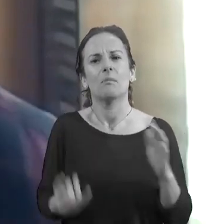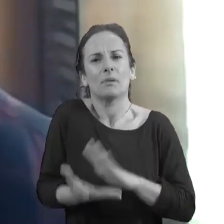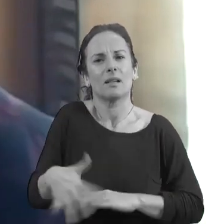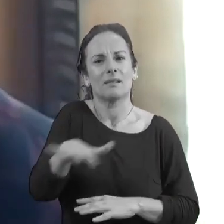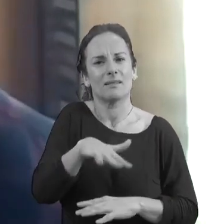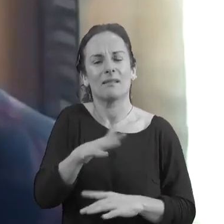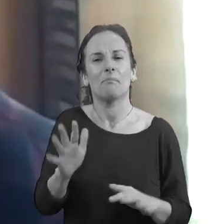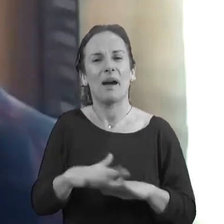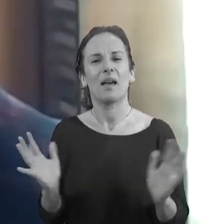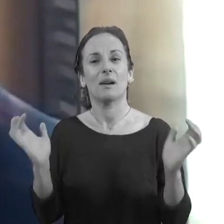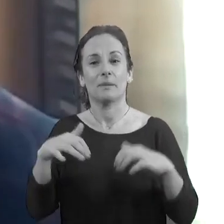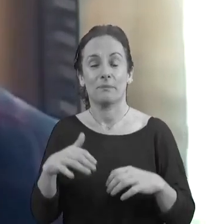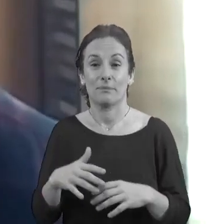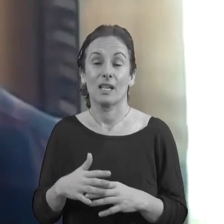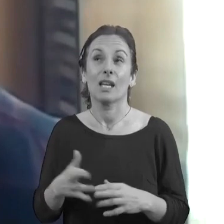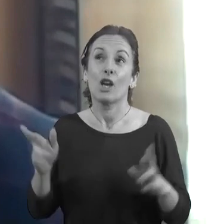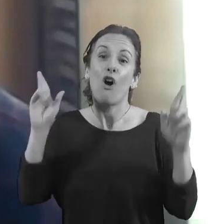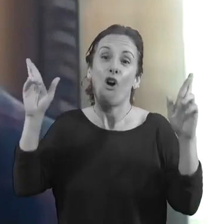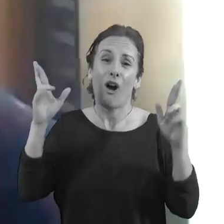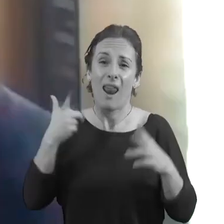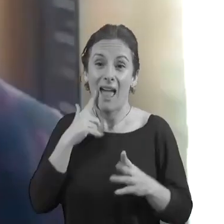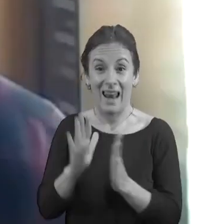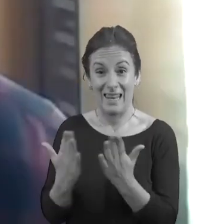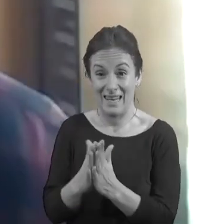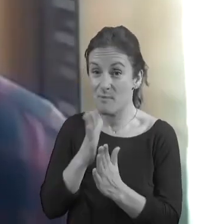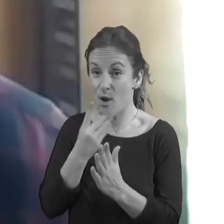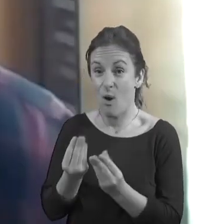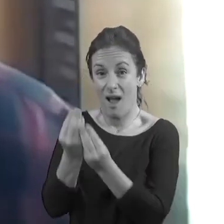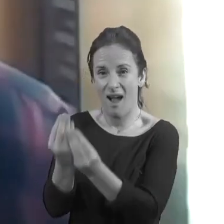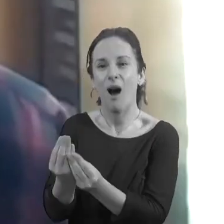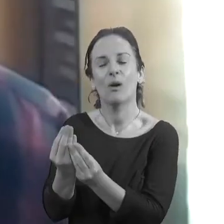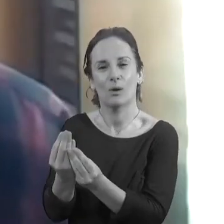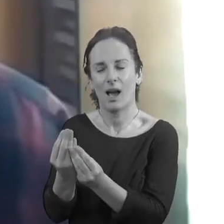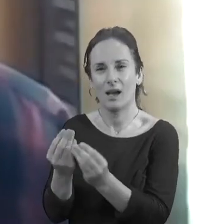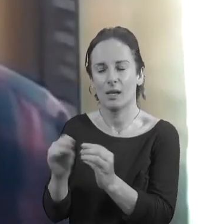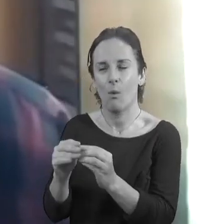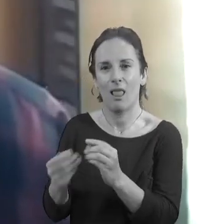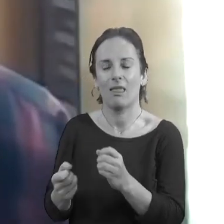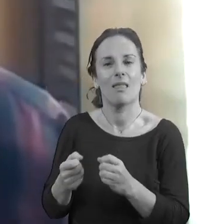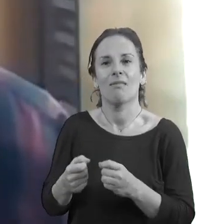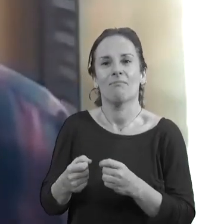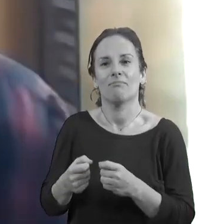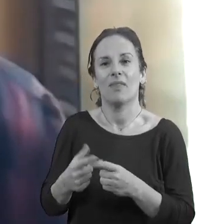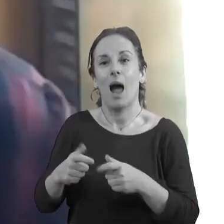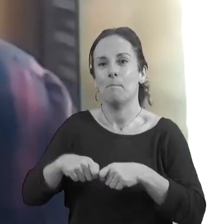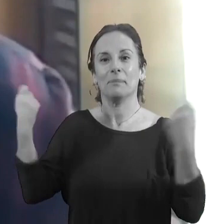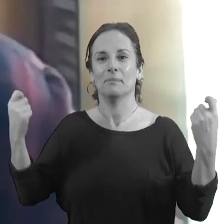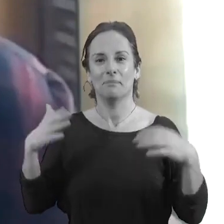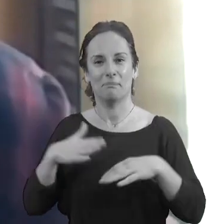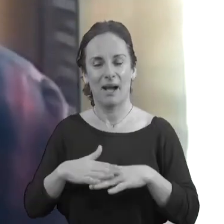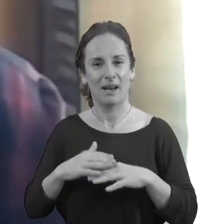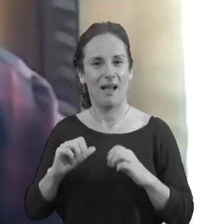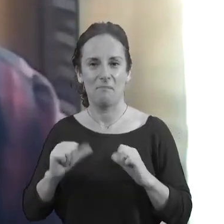funcione, como decía Paco Vidarte, como disparador, ¿no? Como excusa para poner en común, para dialogar, porque creo que nos falta y mucho, ¿no? Y